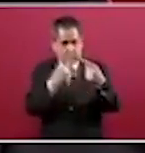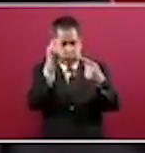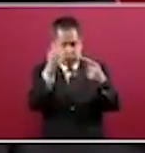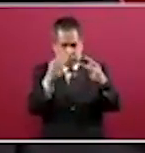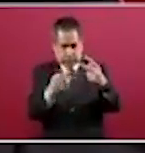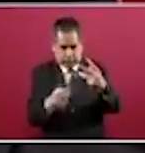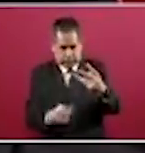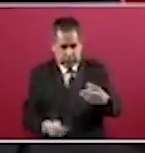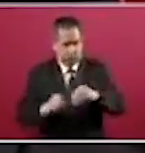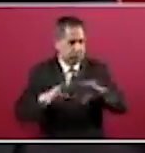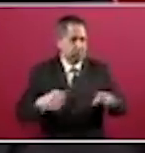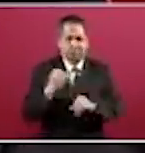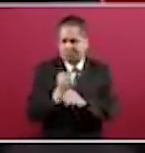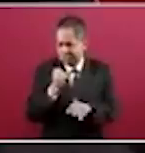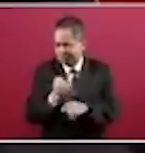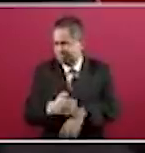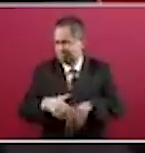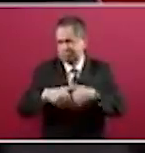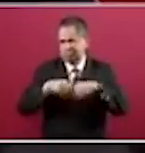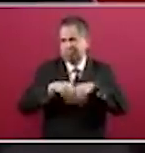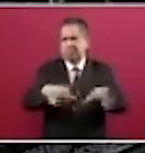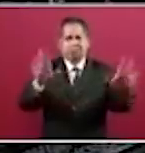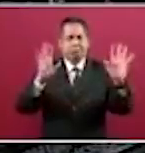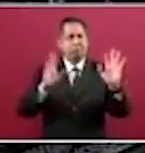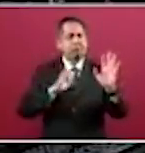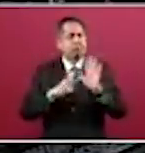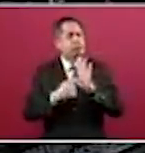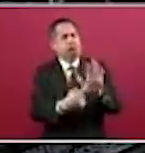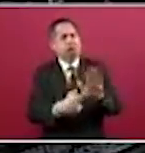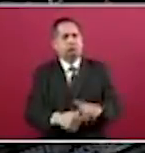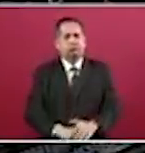en redes, en el internet.